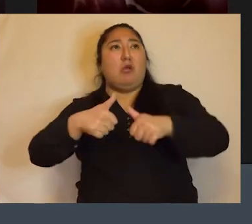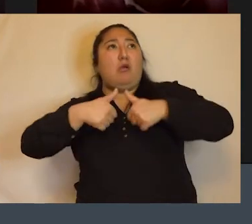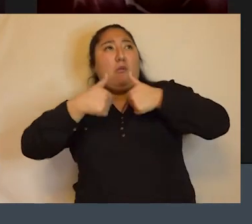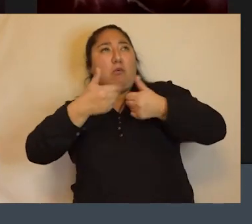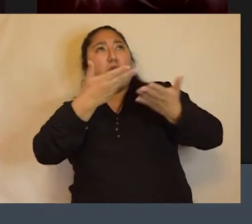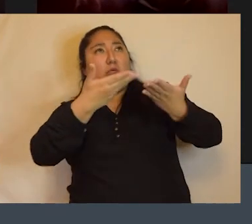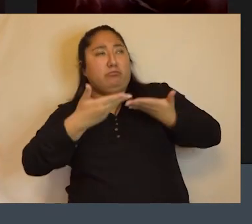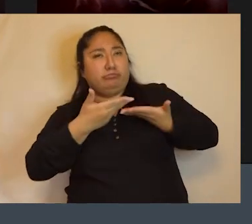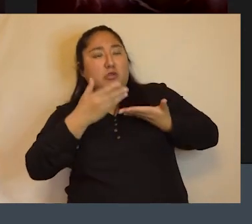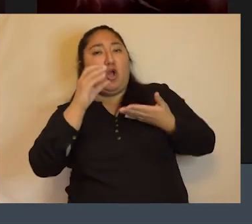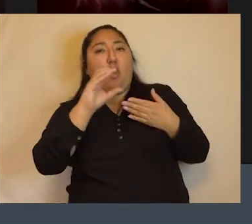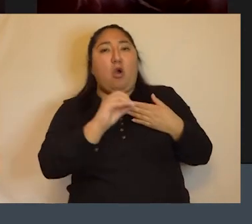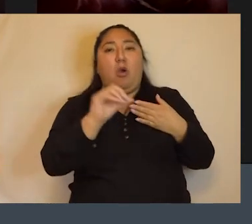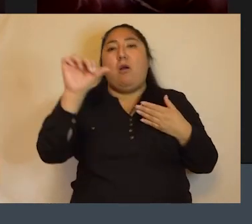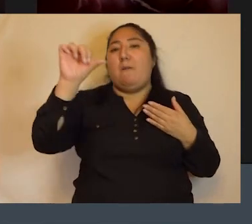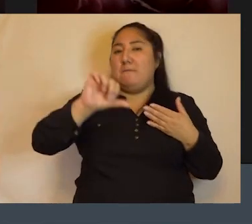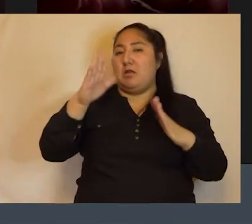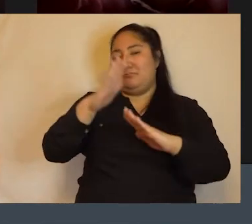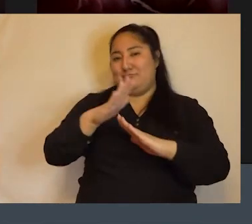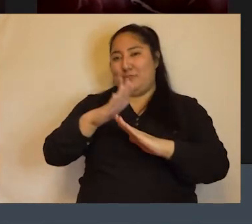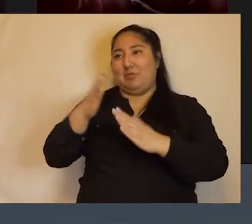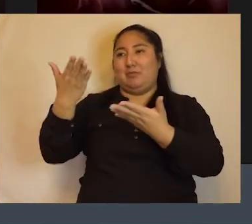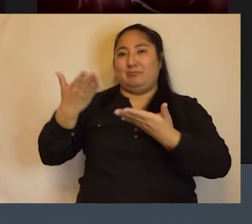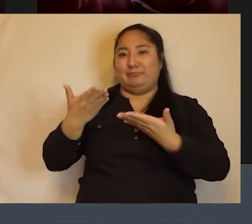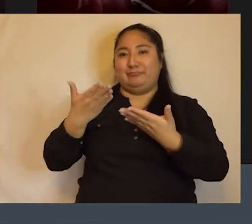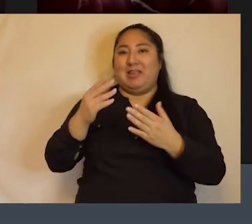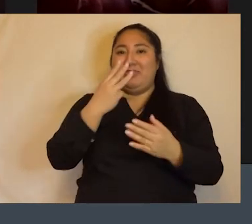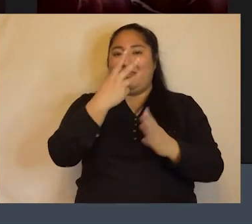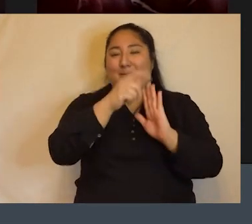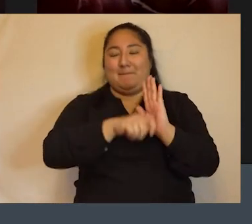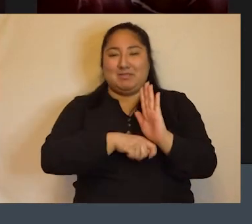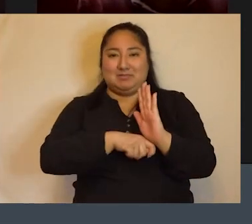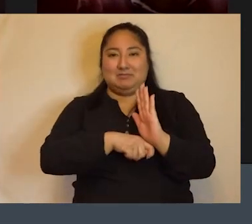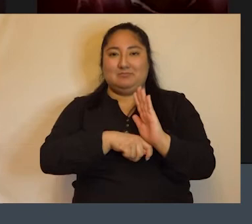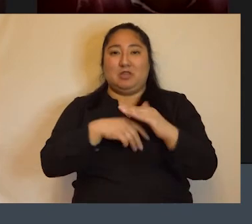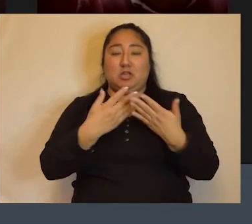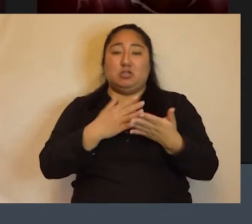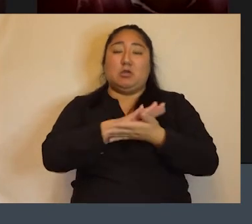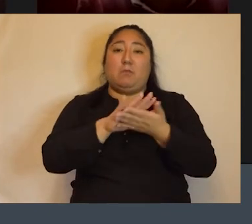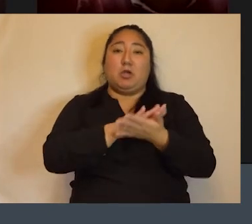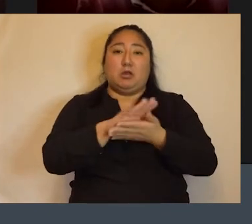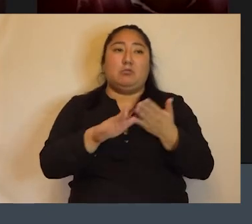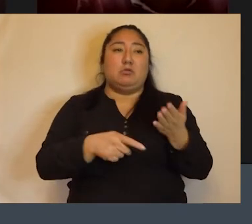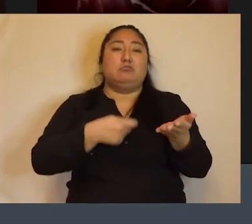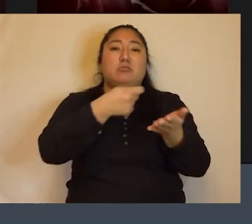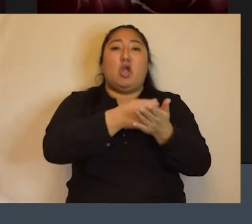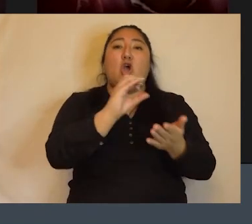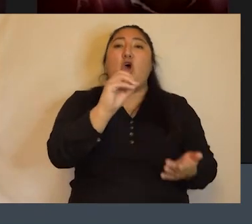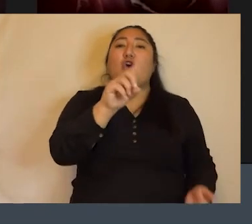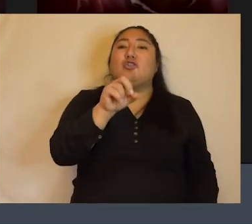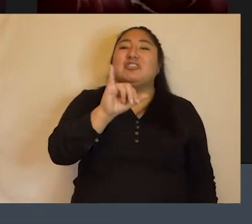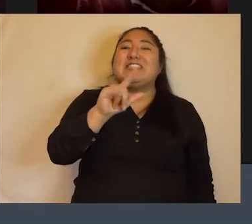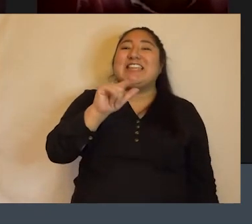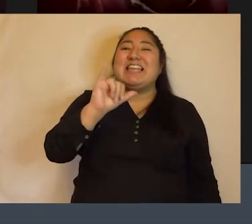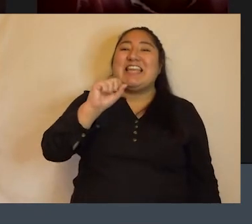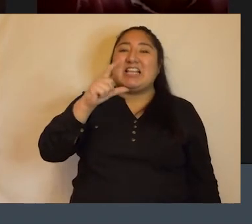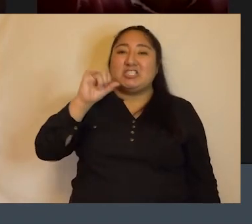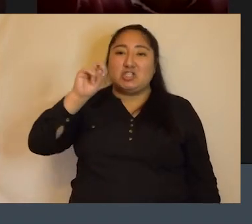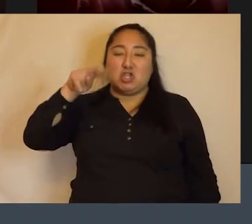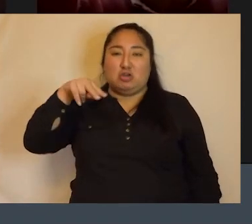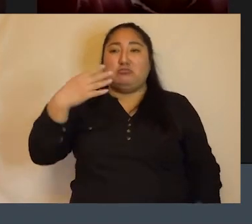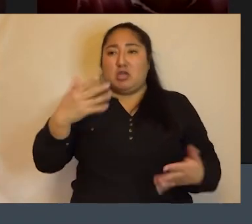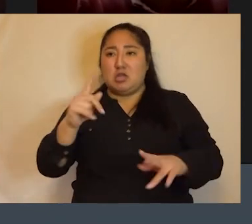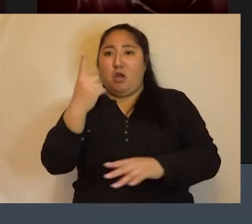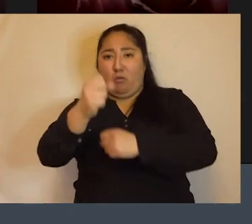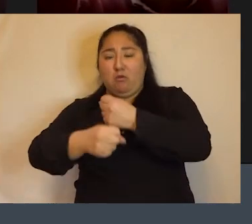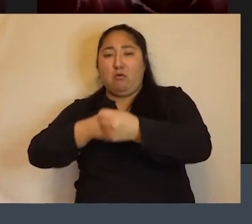tomar en una buena oscilación o me puede tomar en una muy mala oscilación en 3 meses. Si amplío a 6 meses, la oscilación puede estar atenuada.